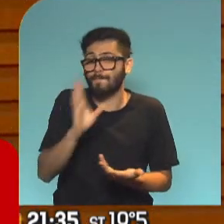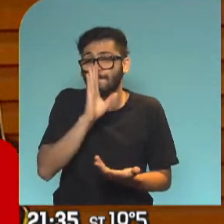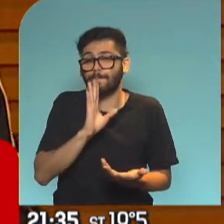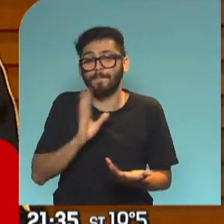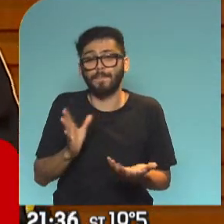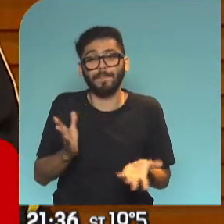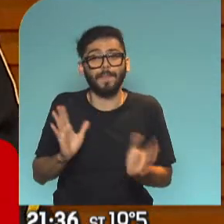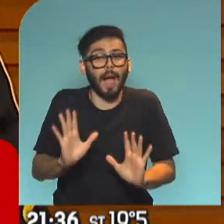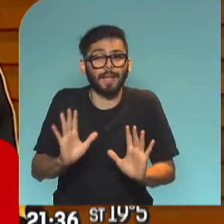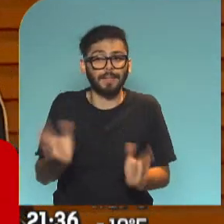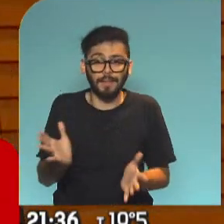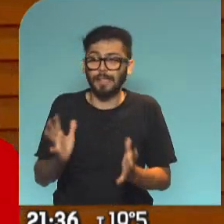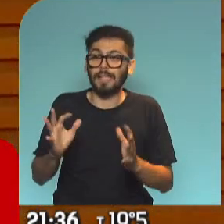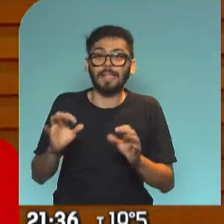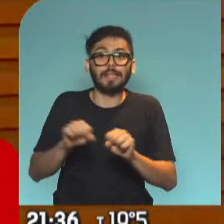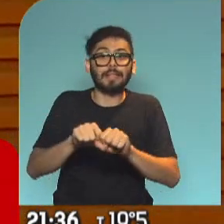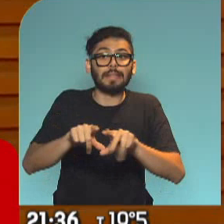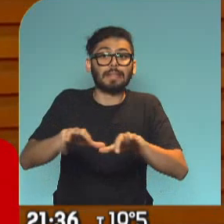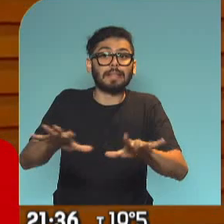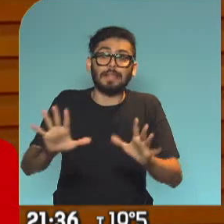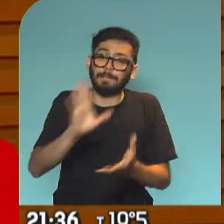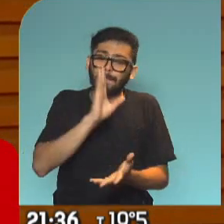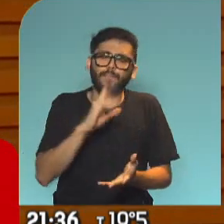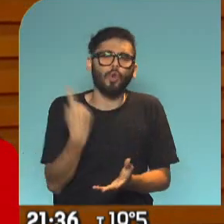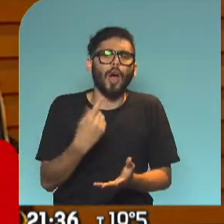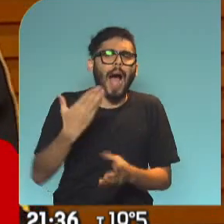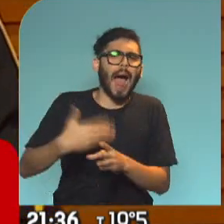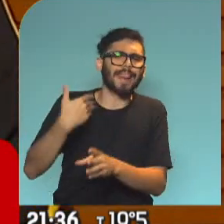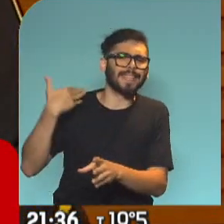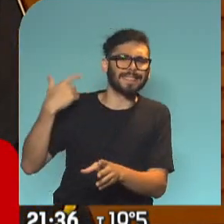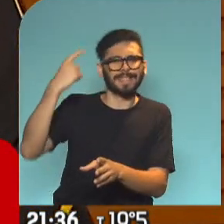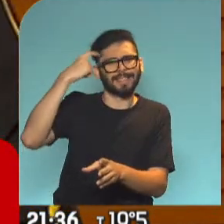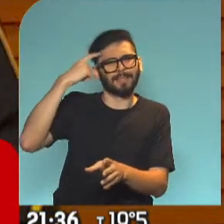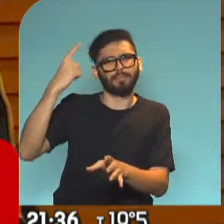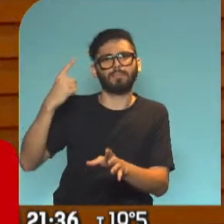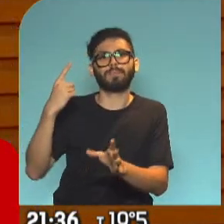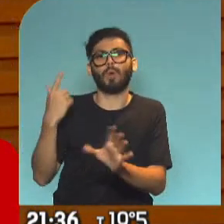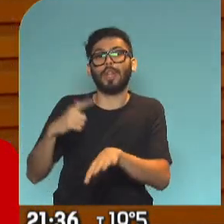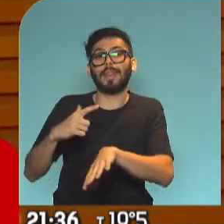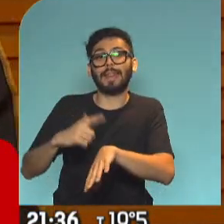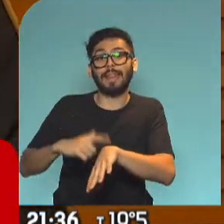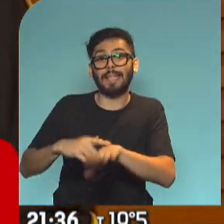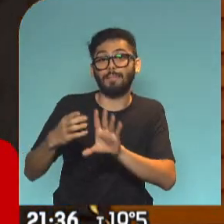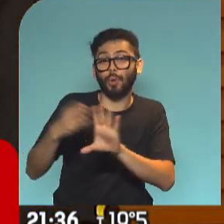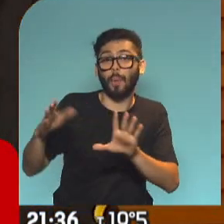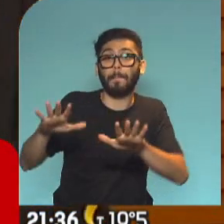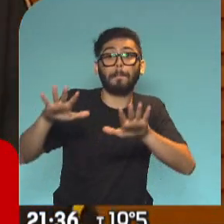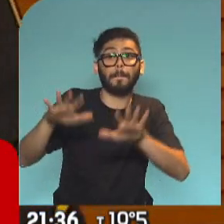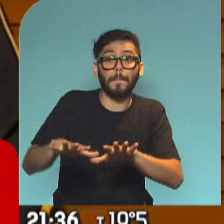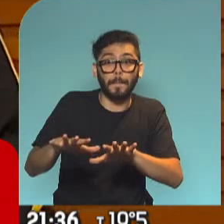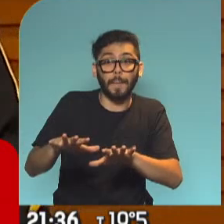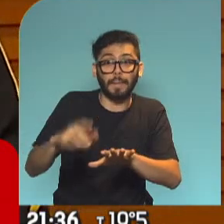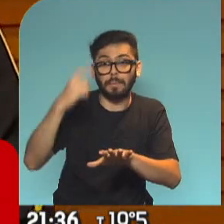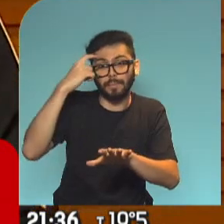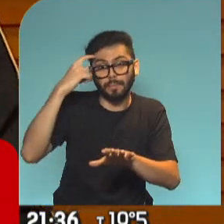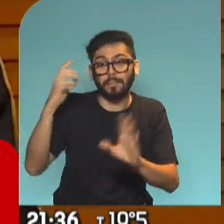pandemia. Quizás la ilusión que teníamos todos de entrada era que el tiempo que este virus detuviera nuestra actividad fuera